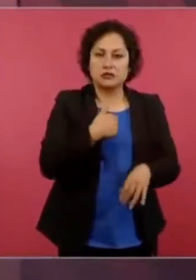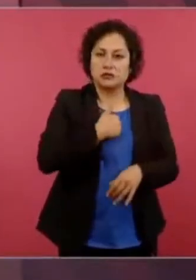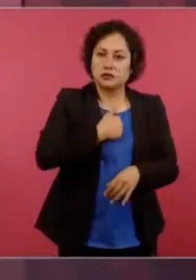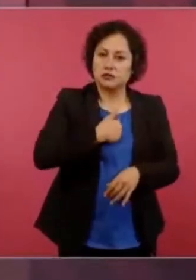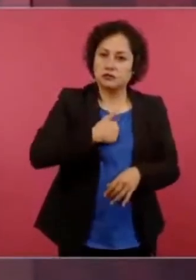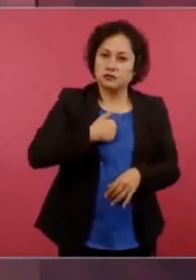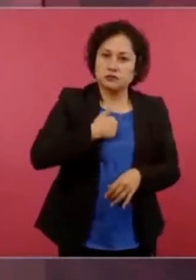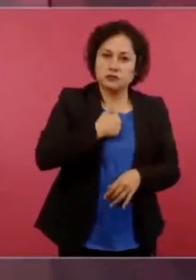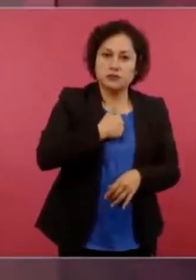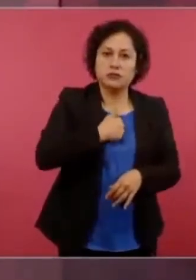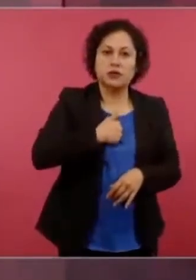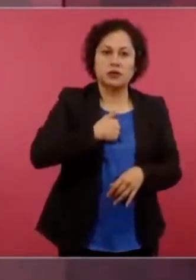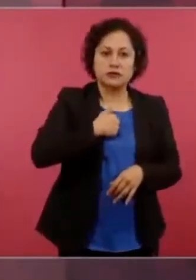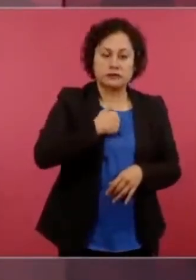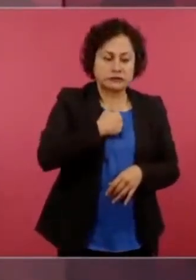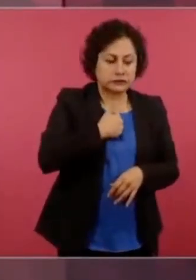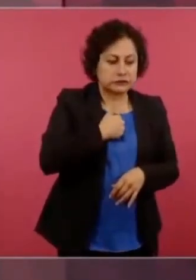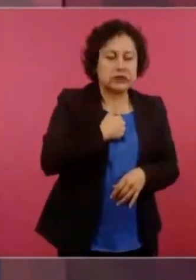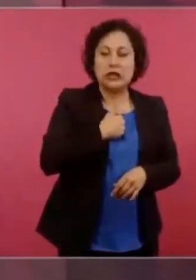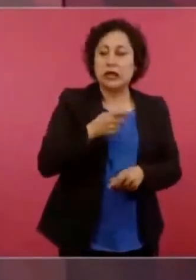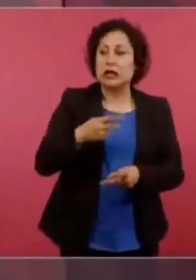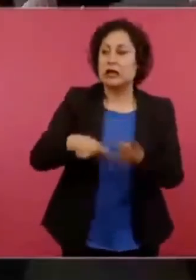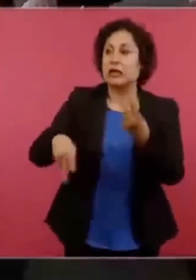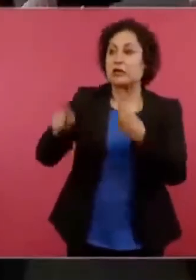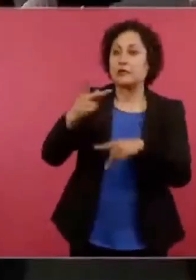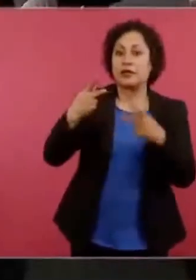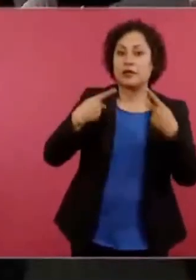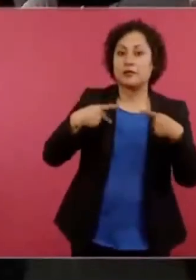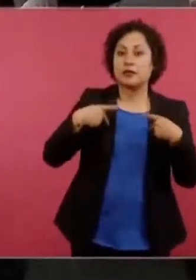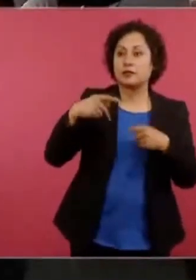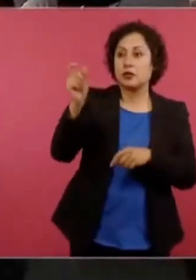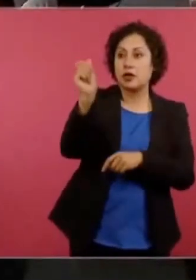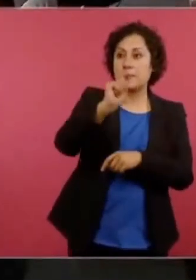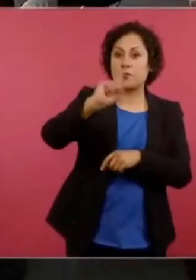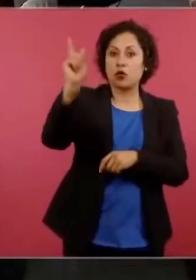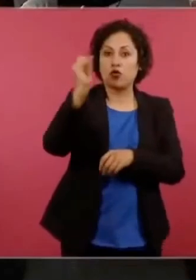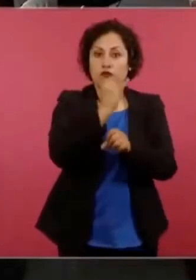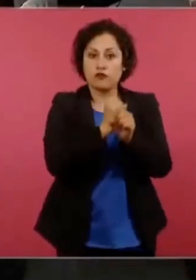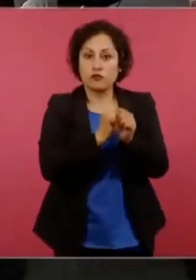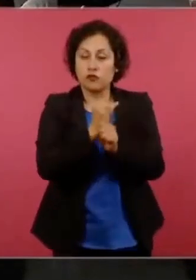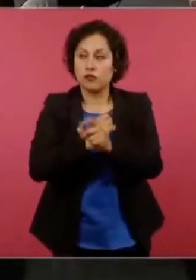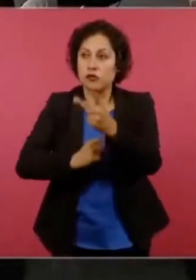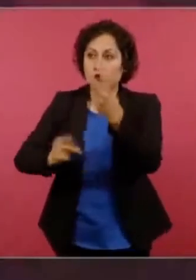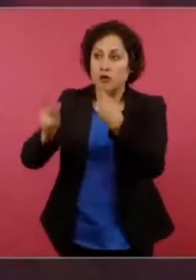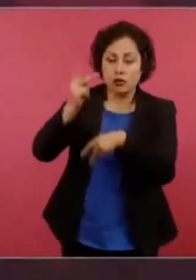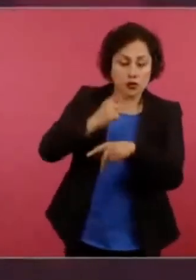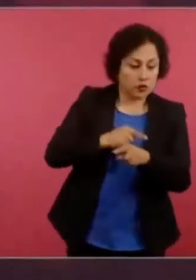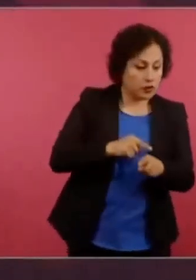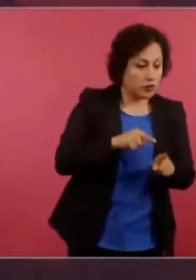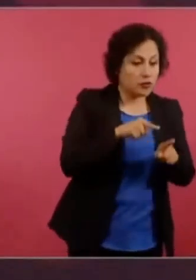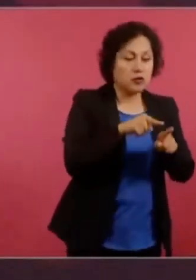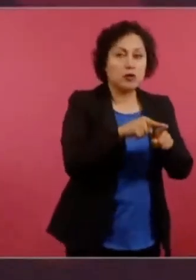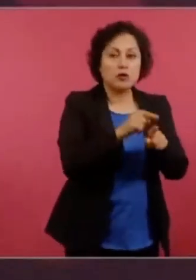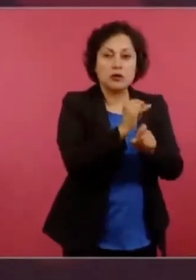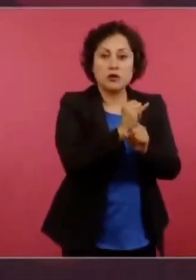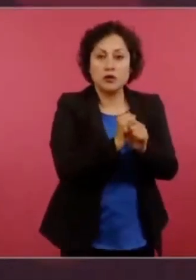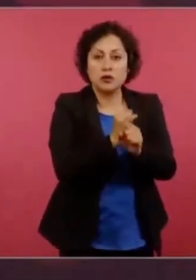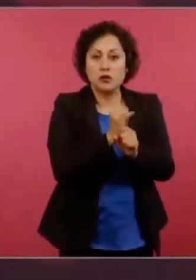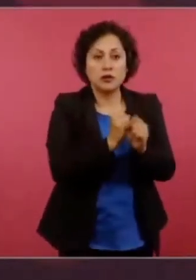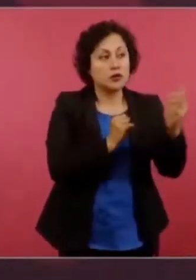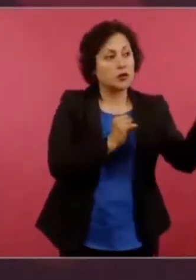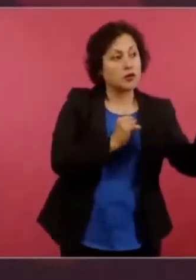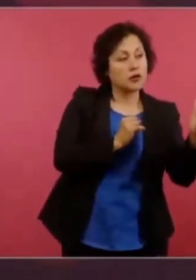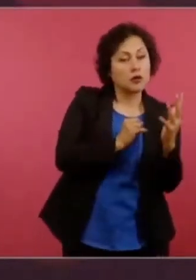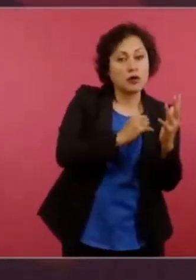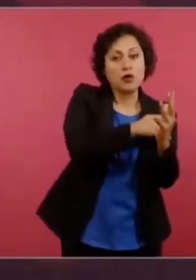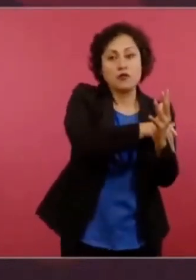que llega el perito, llegan familiares y ya empiezan a